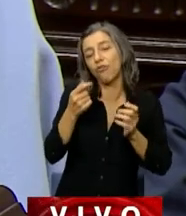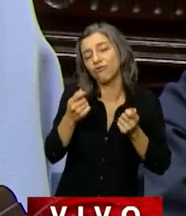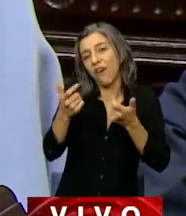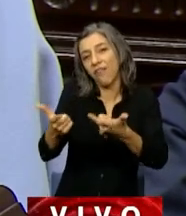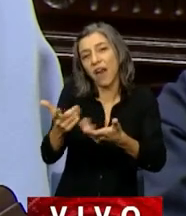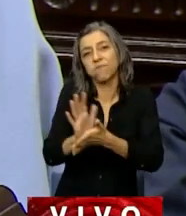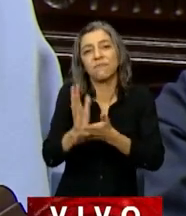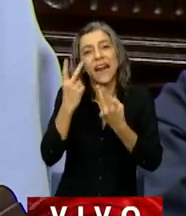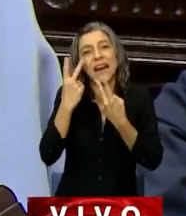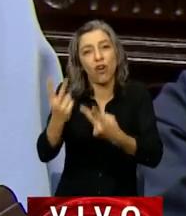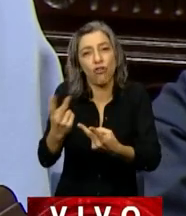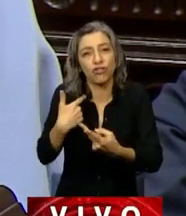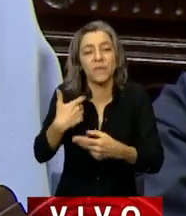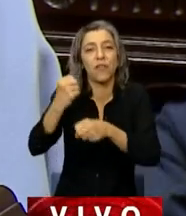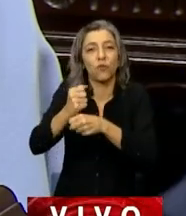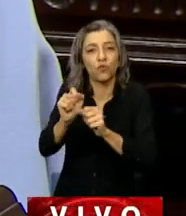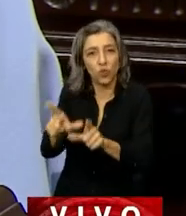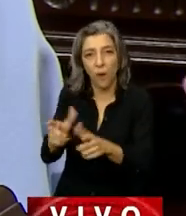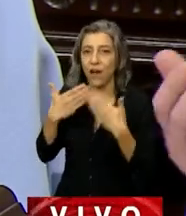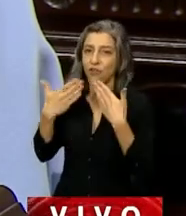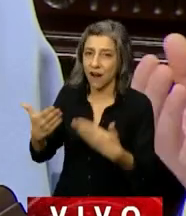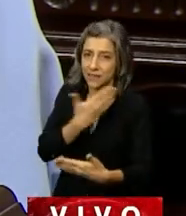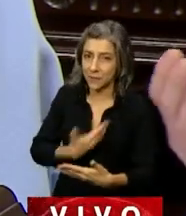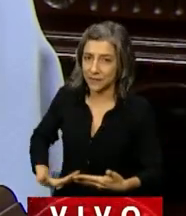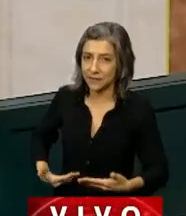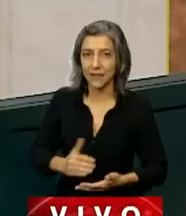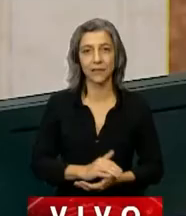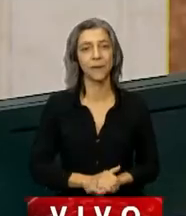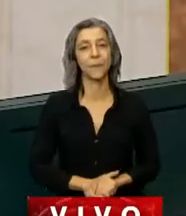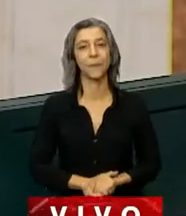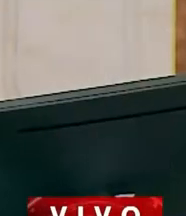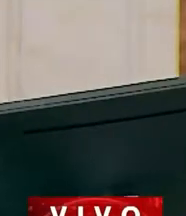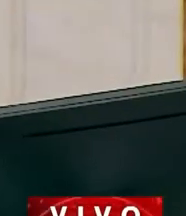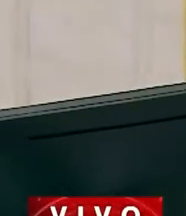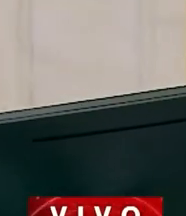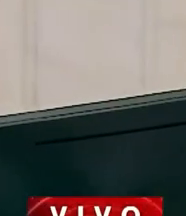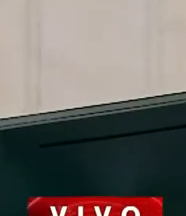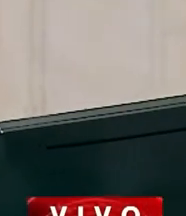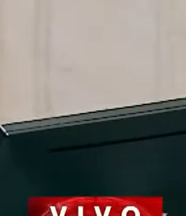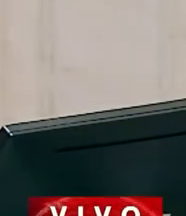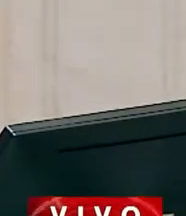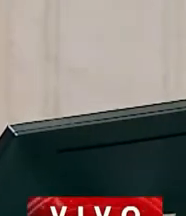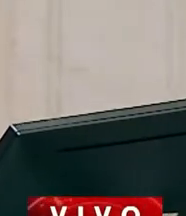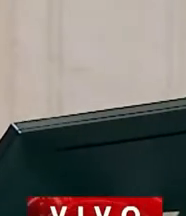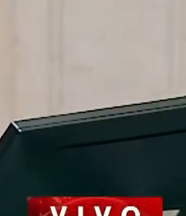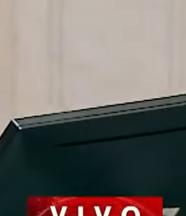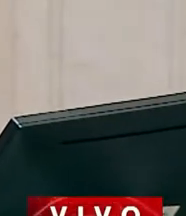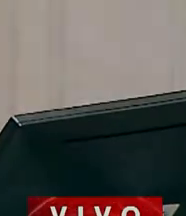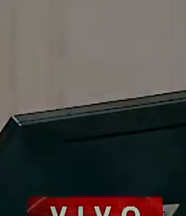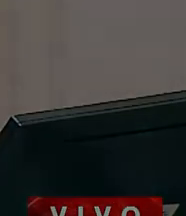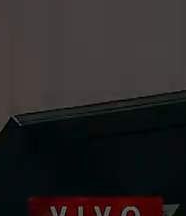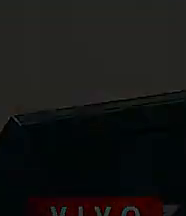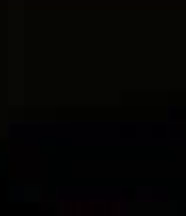un reconocimiento a su tarea. Gracias, presidente. Muchas gracias, señora diputada.